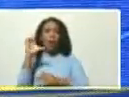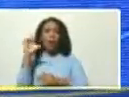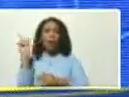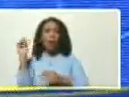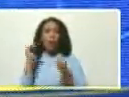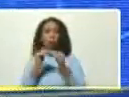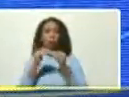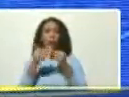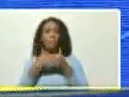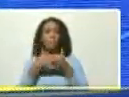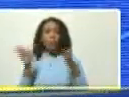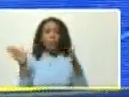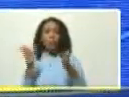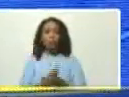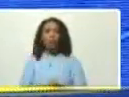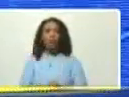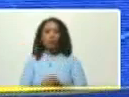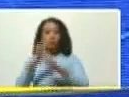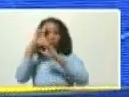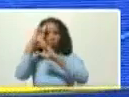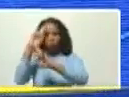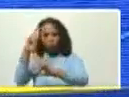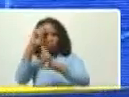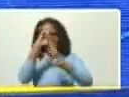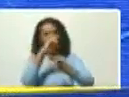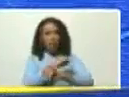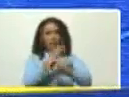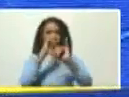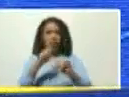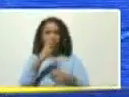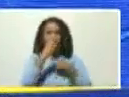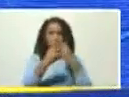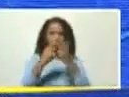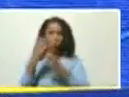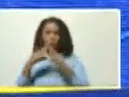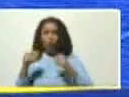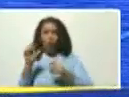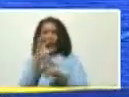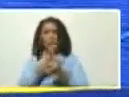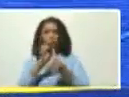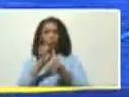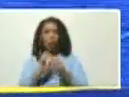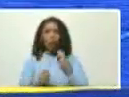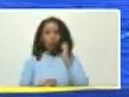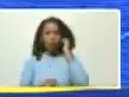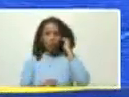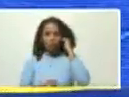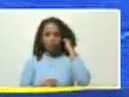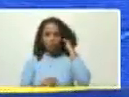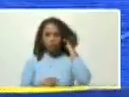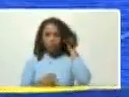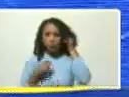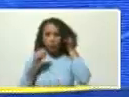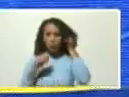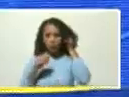abrir espacios respetuosos para la felicidad y el turismo de todas las culturas del